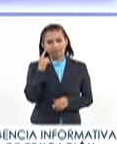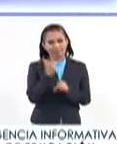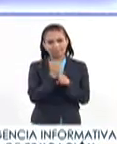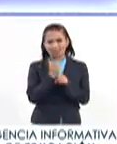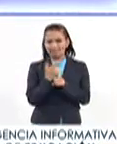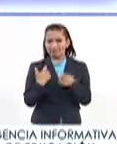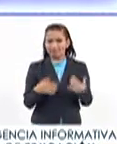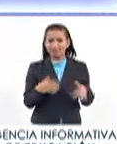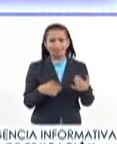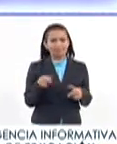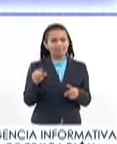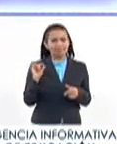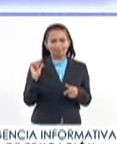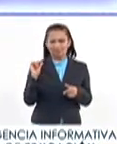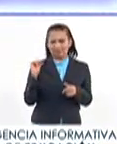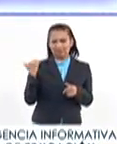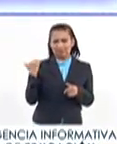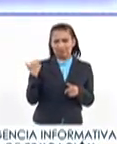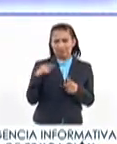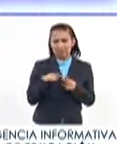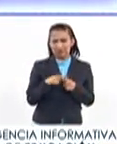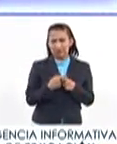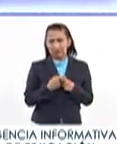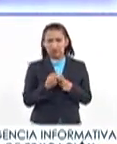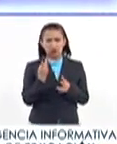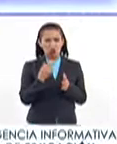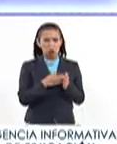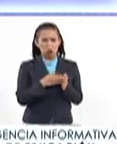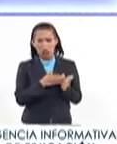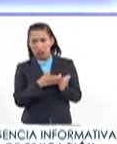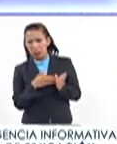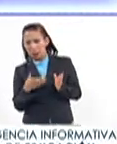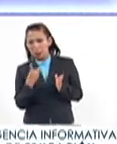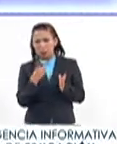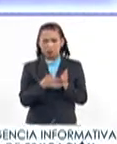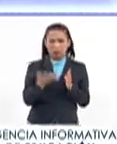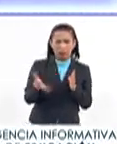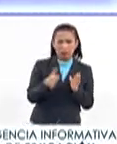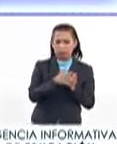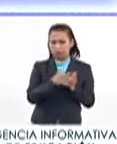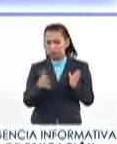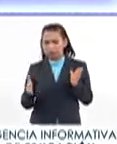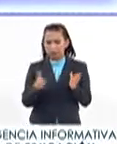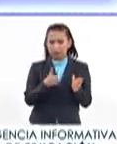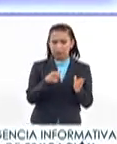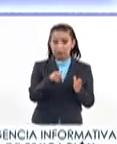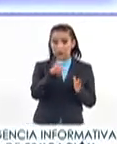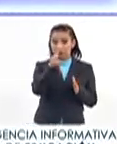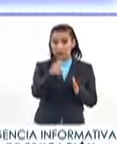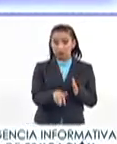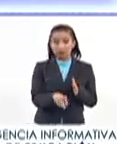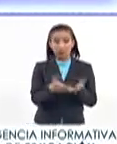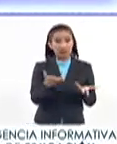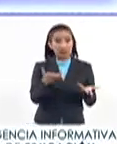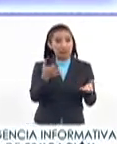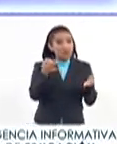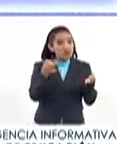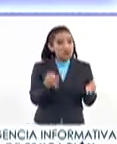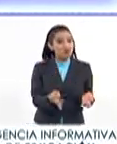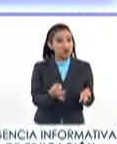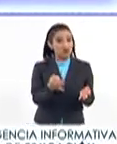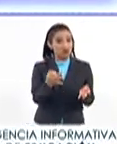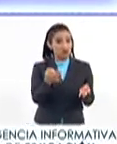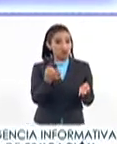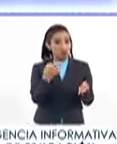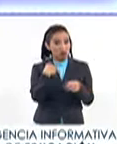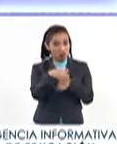cuenta que hasta hace muy poco, principios entre los 2010, realmente no se tienen tantos